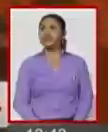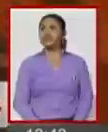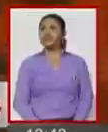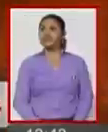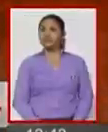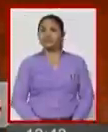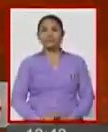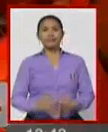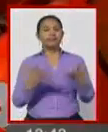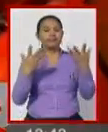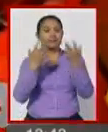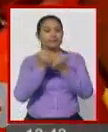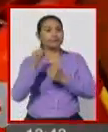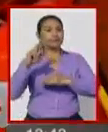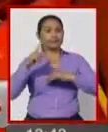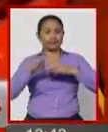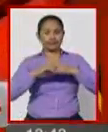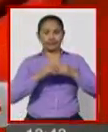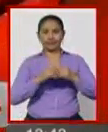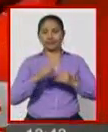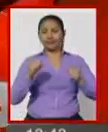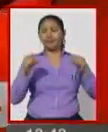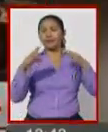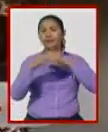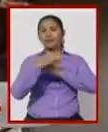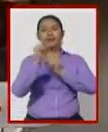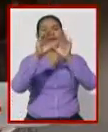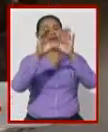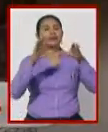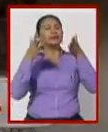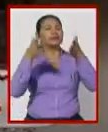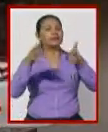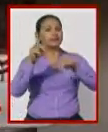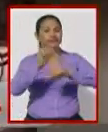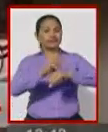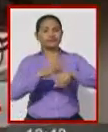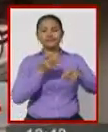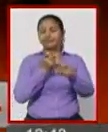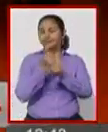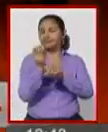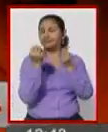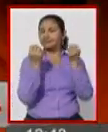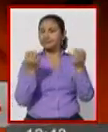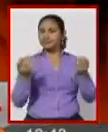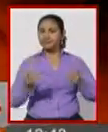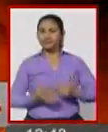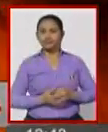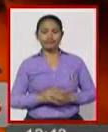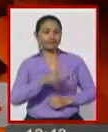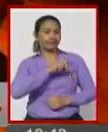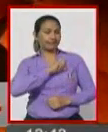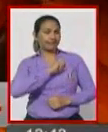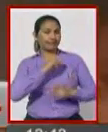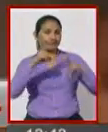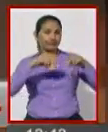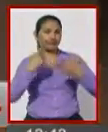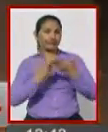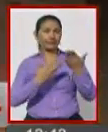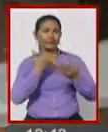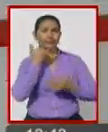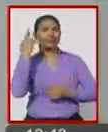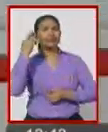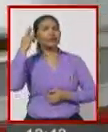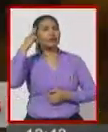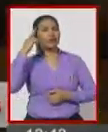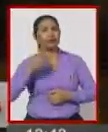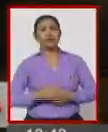Terrible accidente de tránsito en el Tercer Anillo y Avenida Virgen de Cotoca deja personas heridas y daños de consideración. La policía investiga las